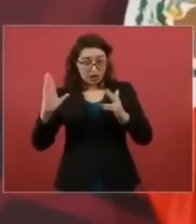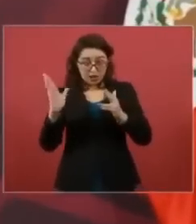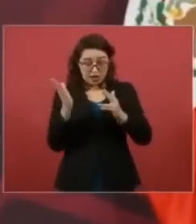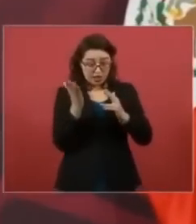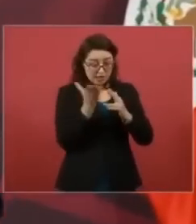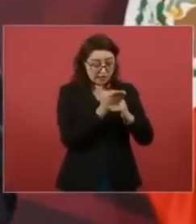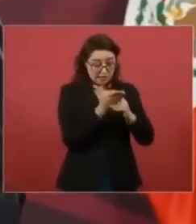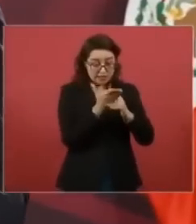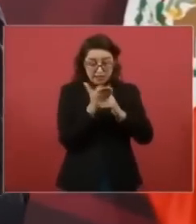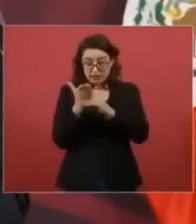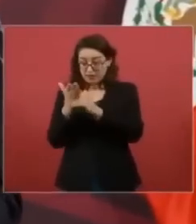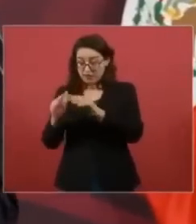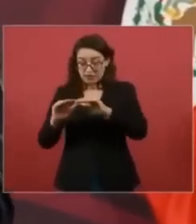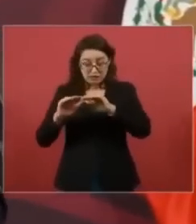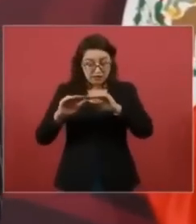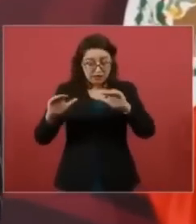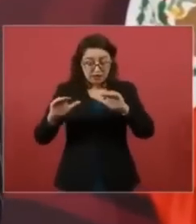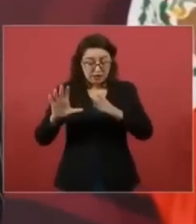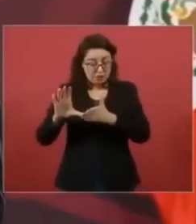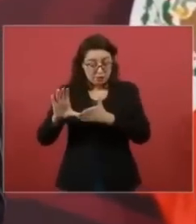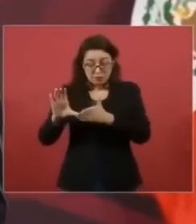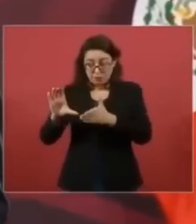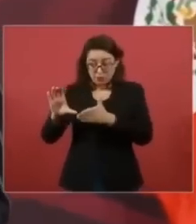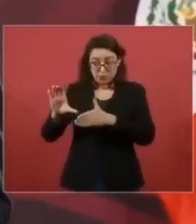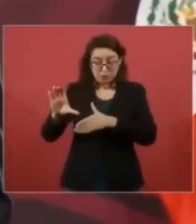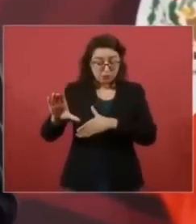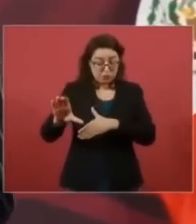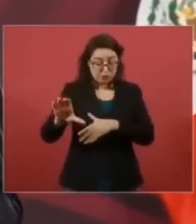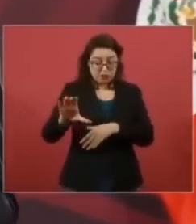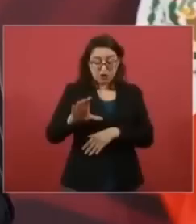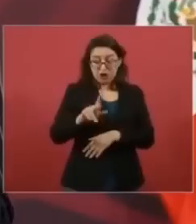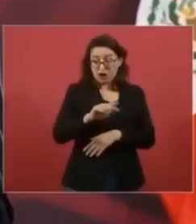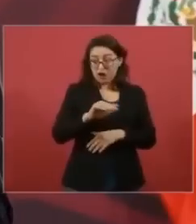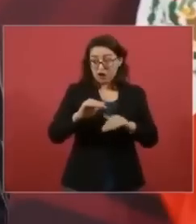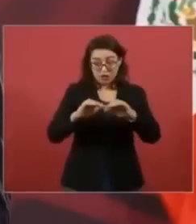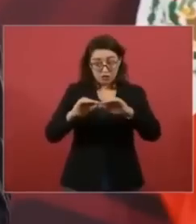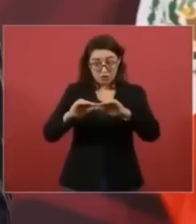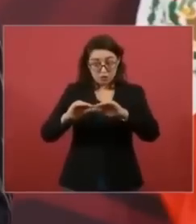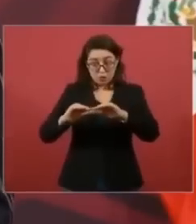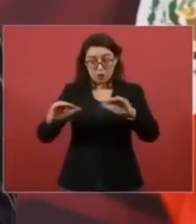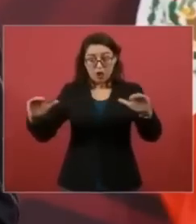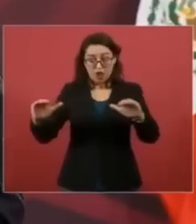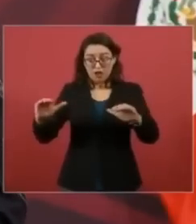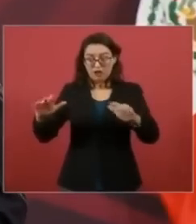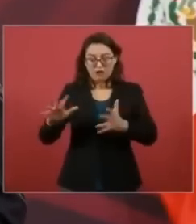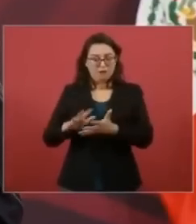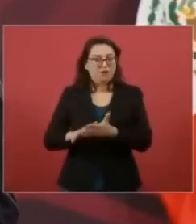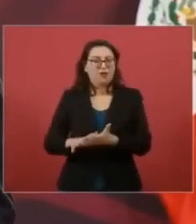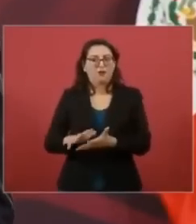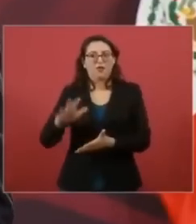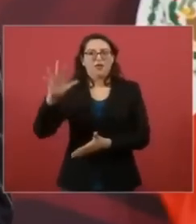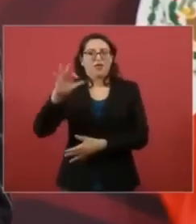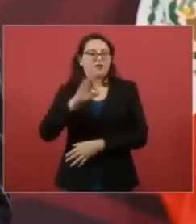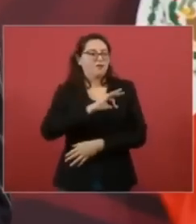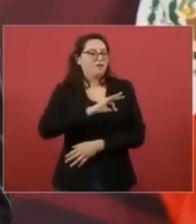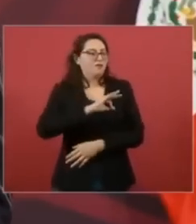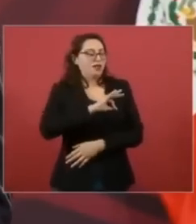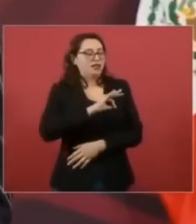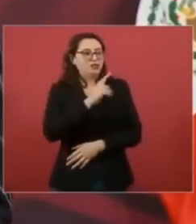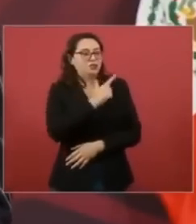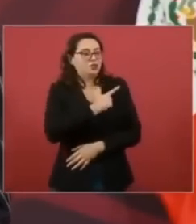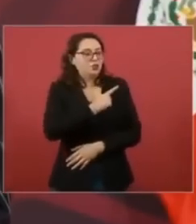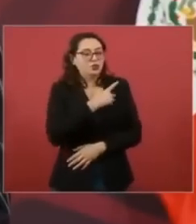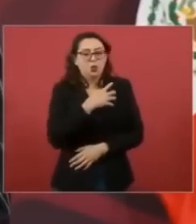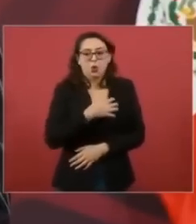que están felices, la mayoría, se meten estos dos